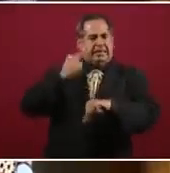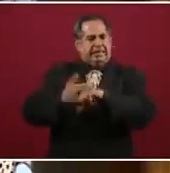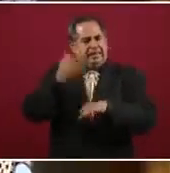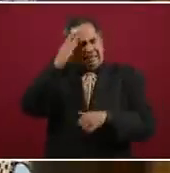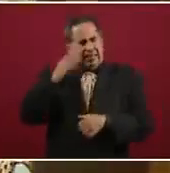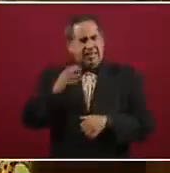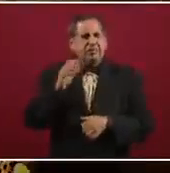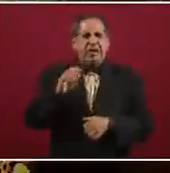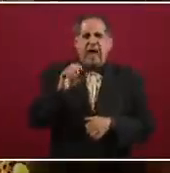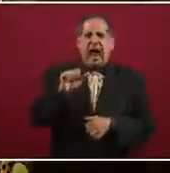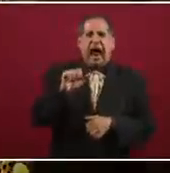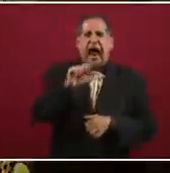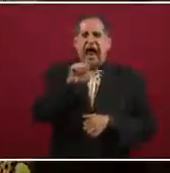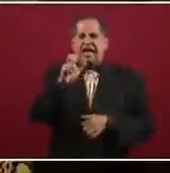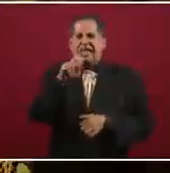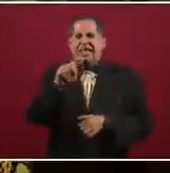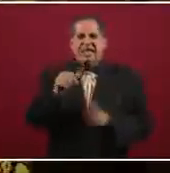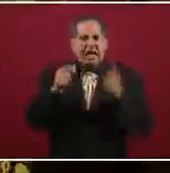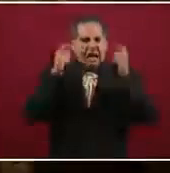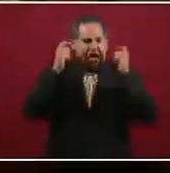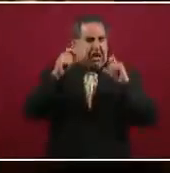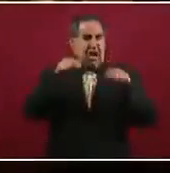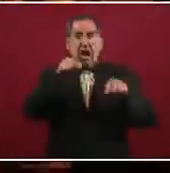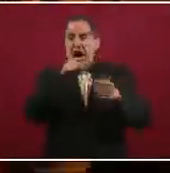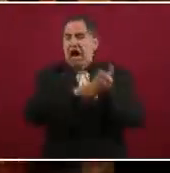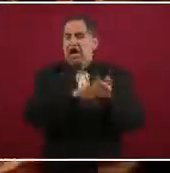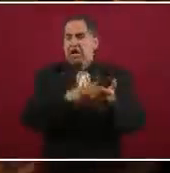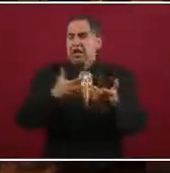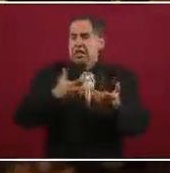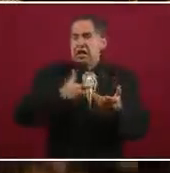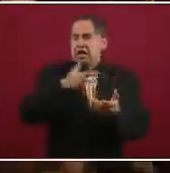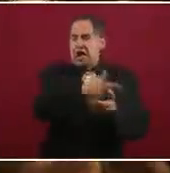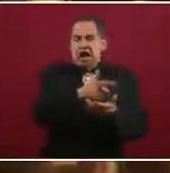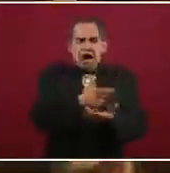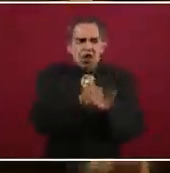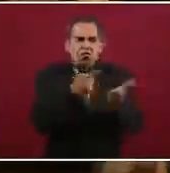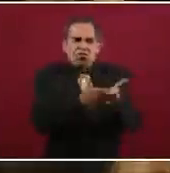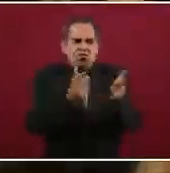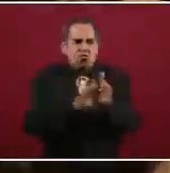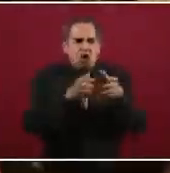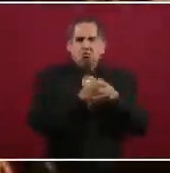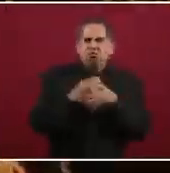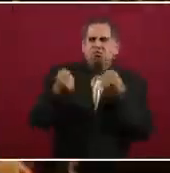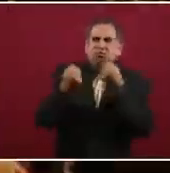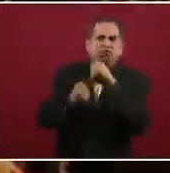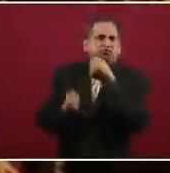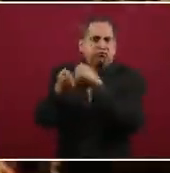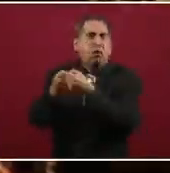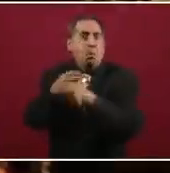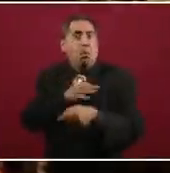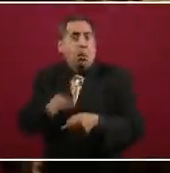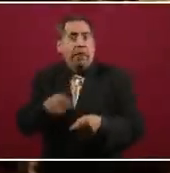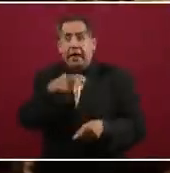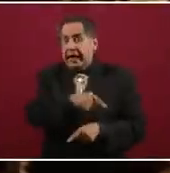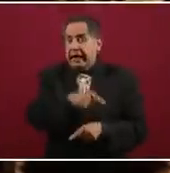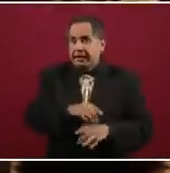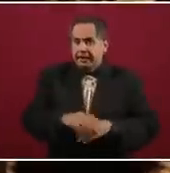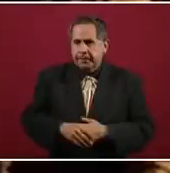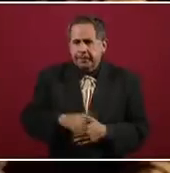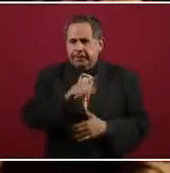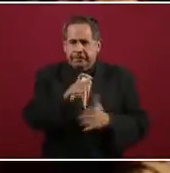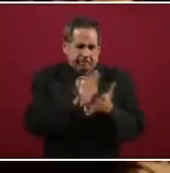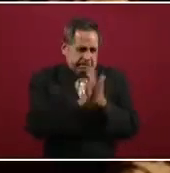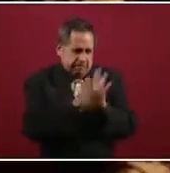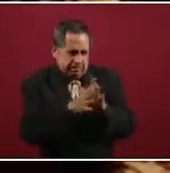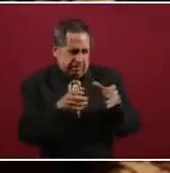Allende, que sí tenían una red que iba a pasar a la lucha armada. Por otro lado, la conspiración